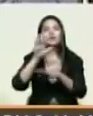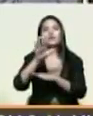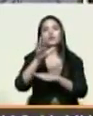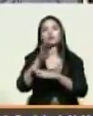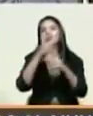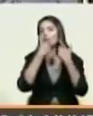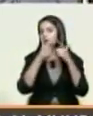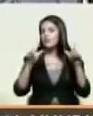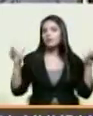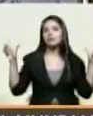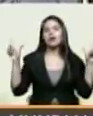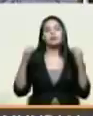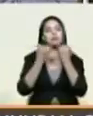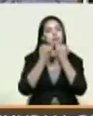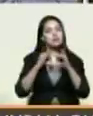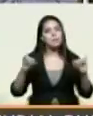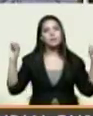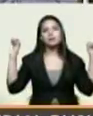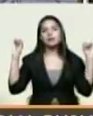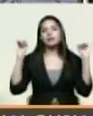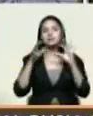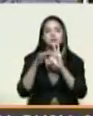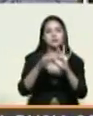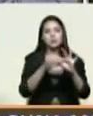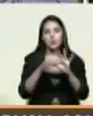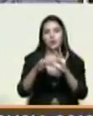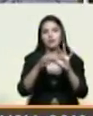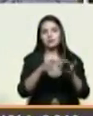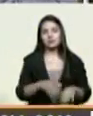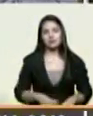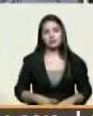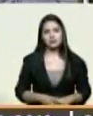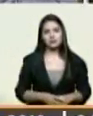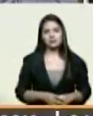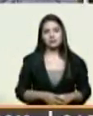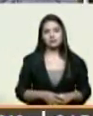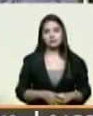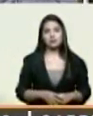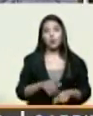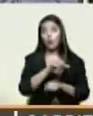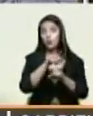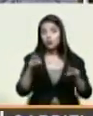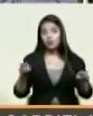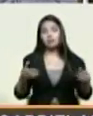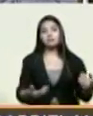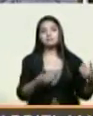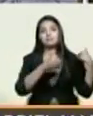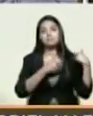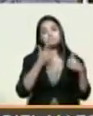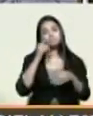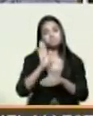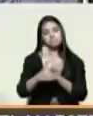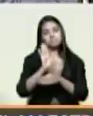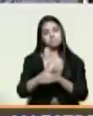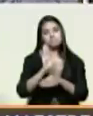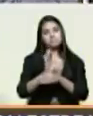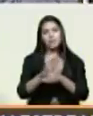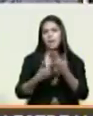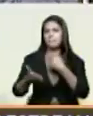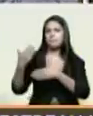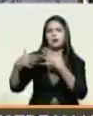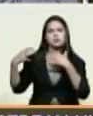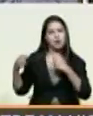de libertad, de independencia y de soberanía. En las manos de ustedes está preservar ese